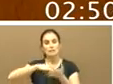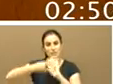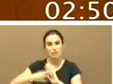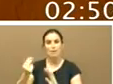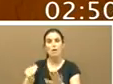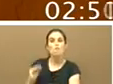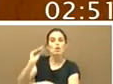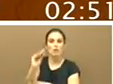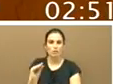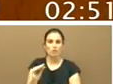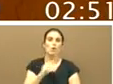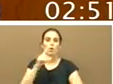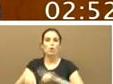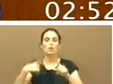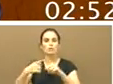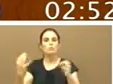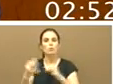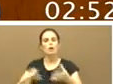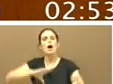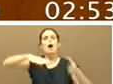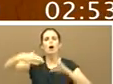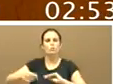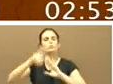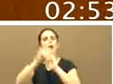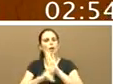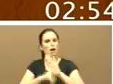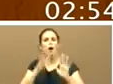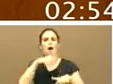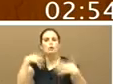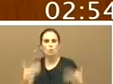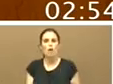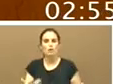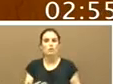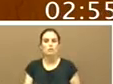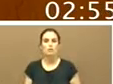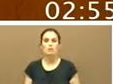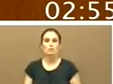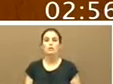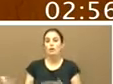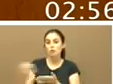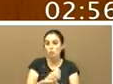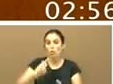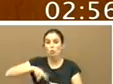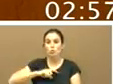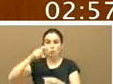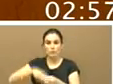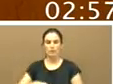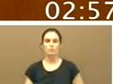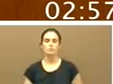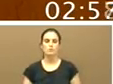financiación para que se ajuste al marco legal actual en el que todos nos encontramos.